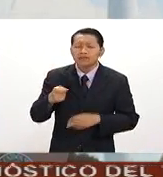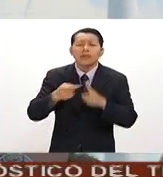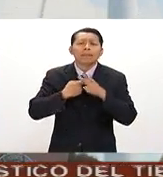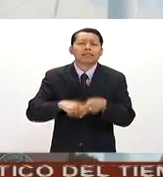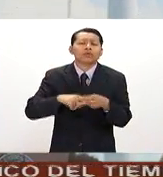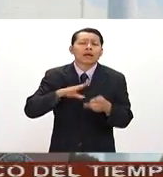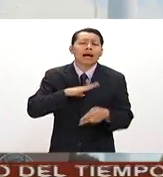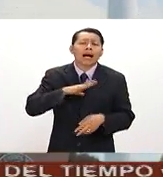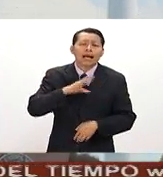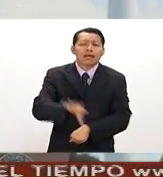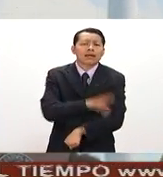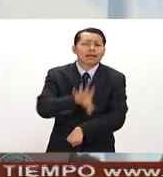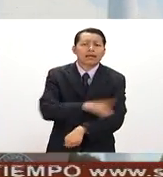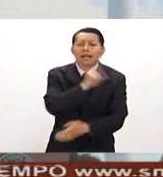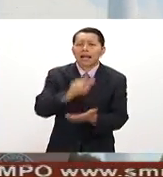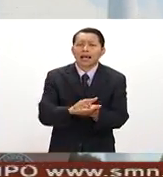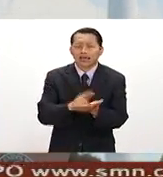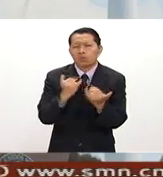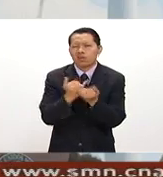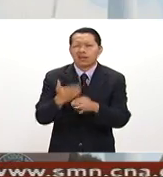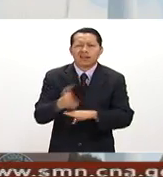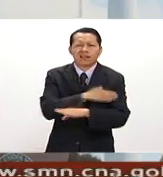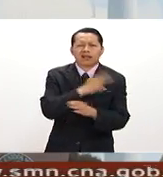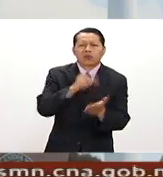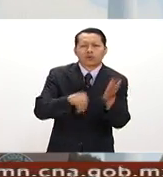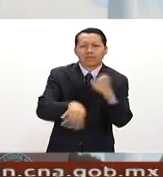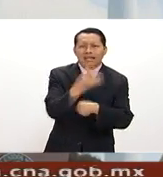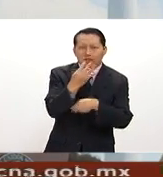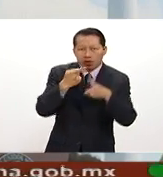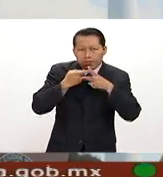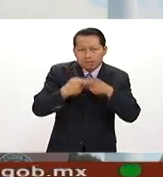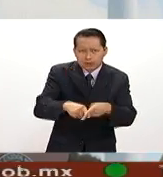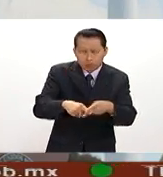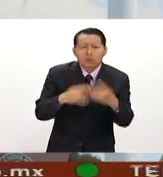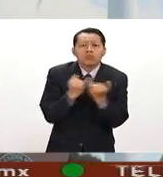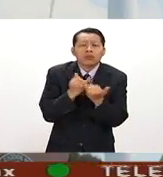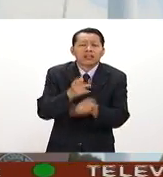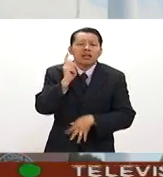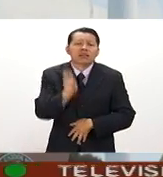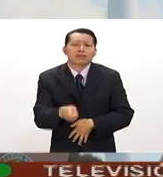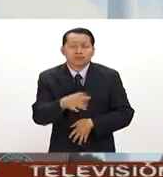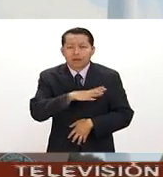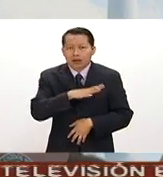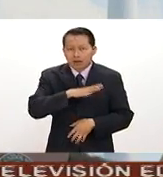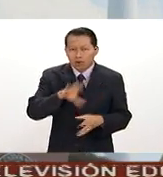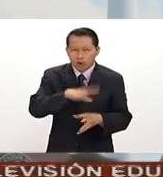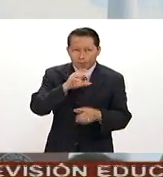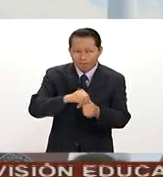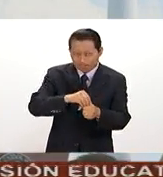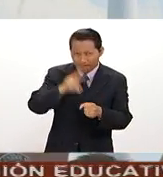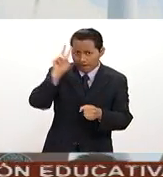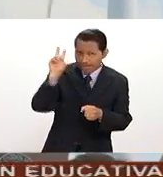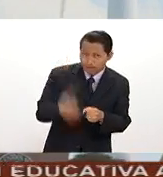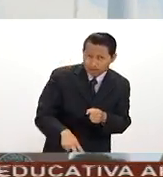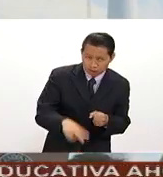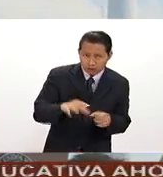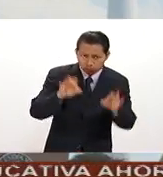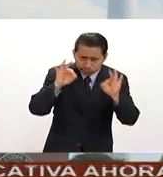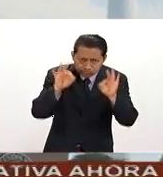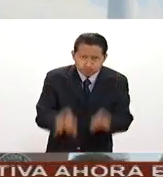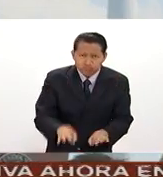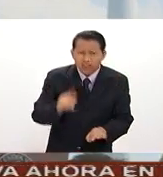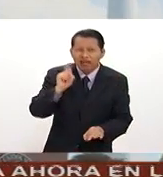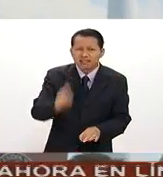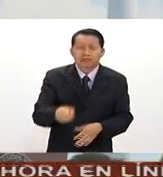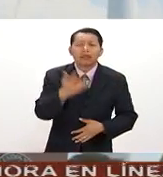la reforma energética, desde el 2014, prácticamente ha disminuido en términos reales casi